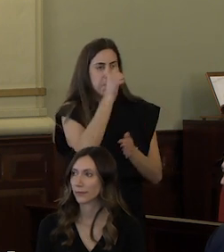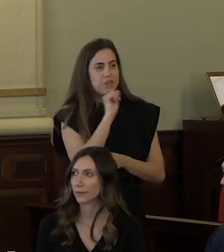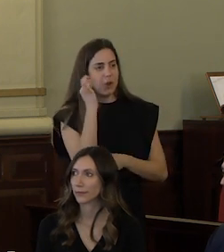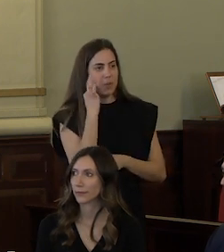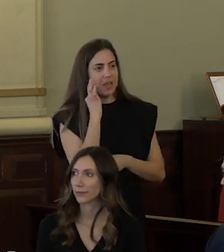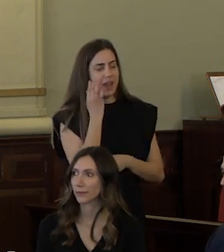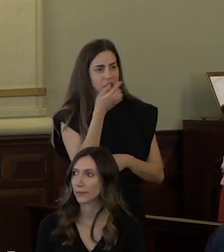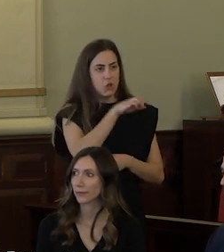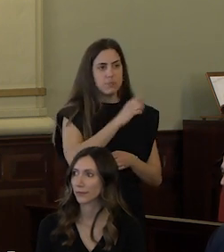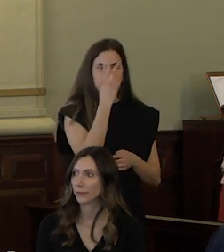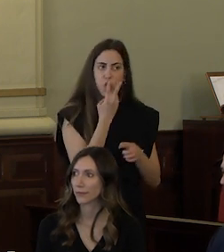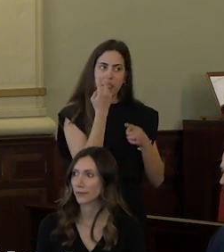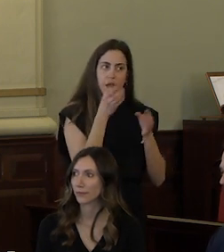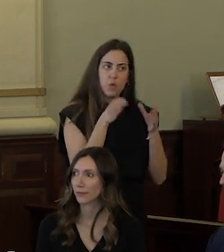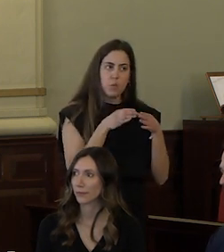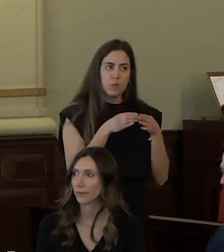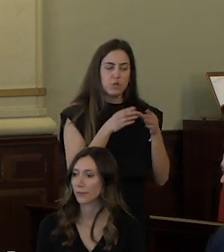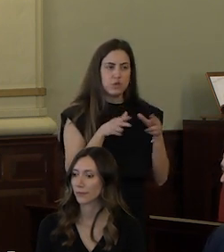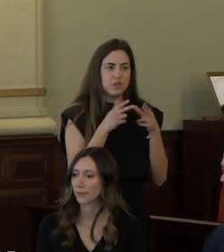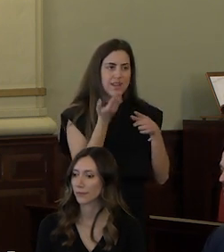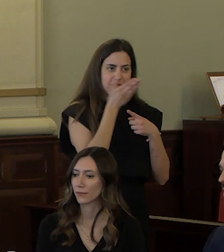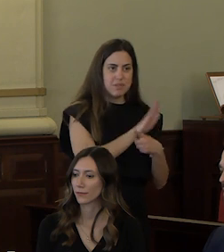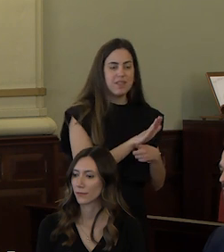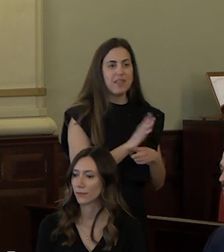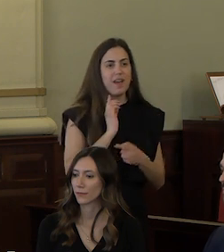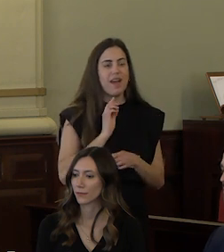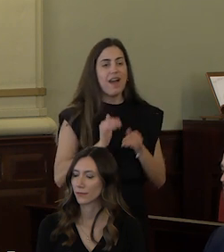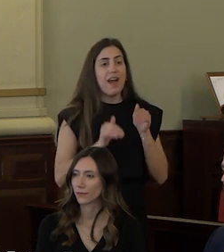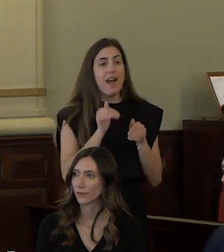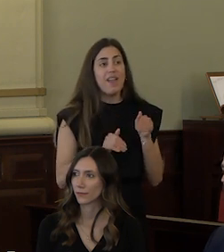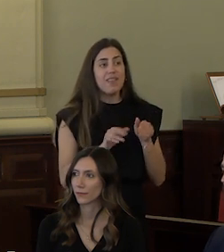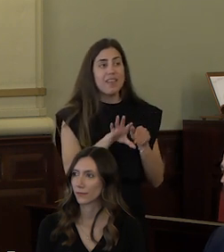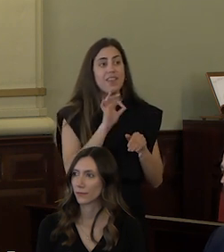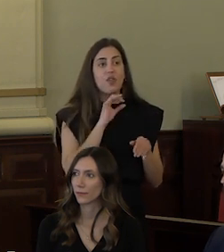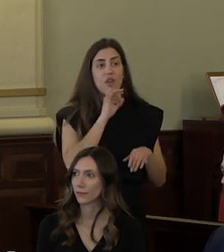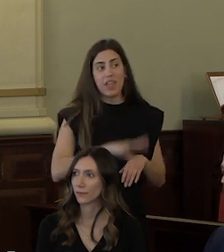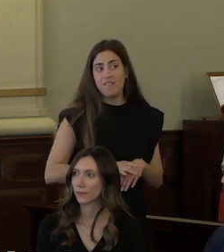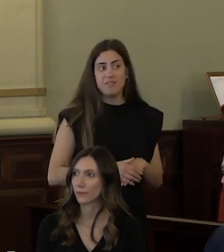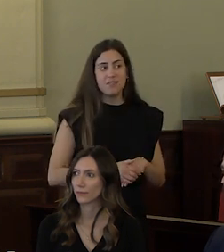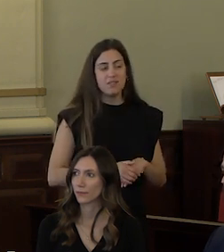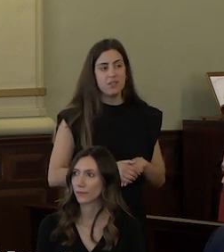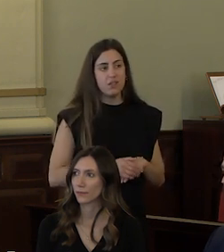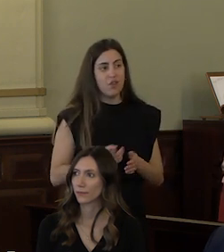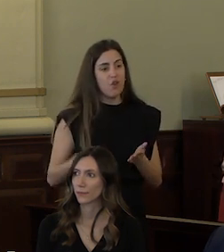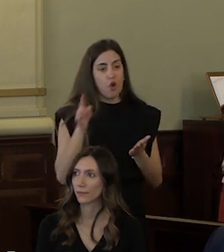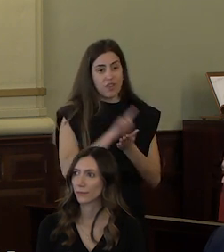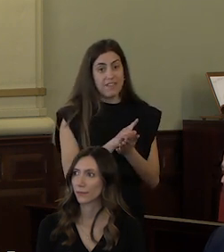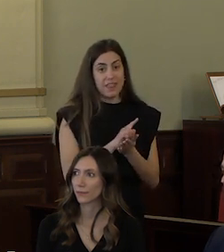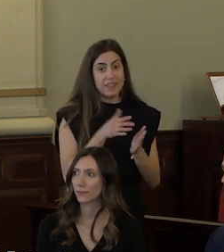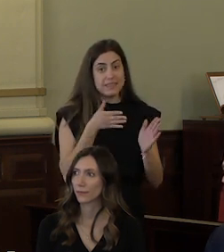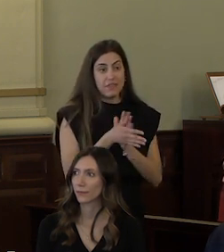Grupo Social 11, pues ha designado que lo presida una vez más, tomando la